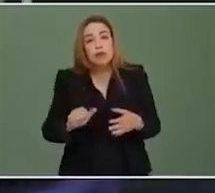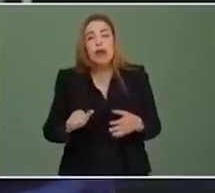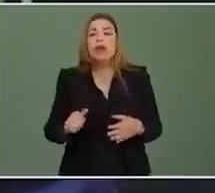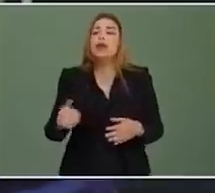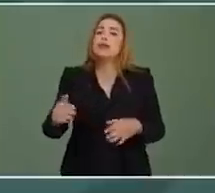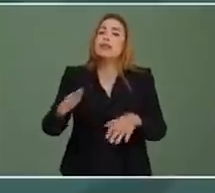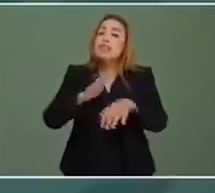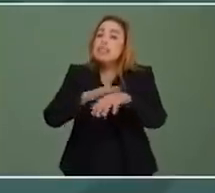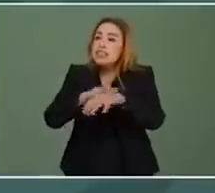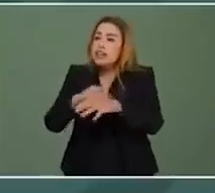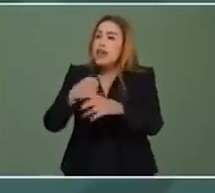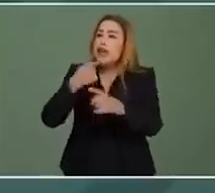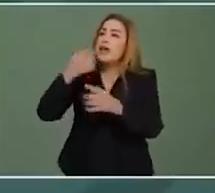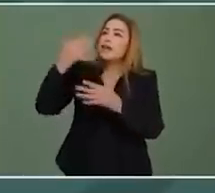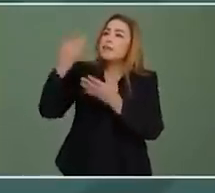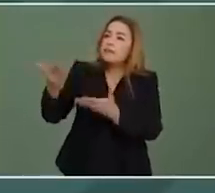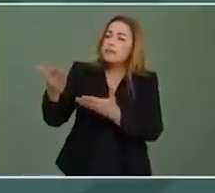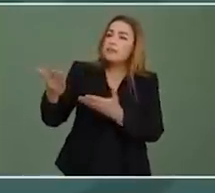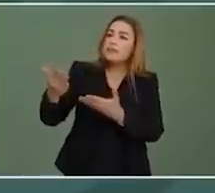es un asunto muy